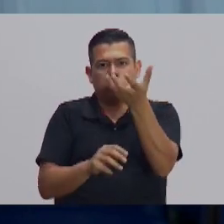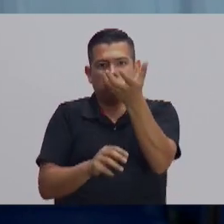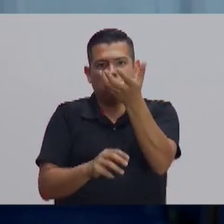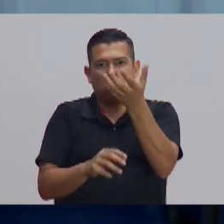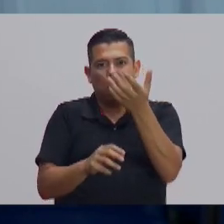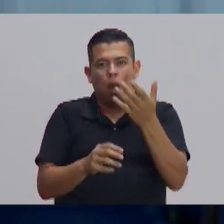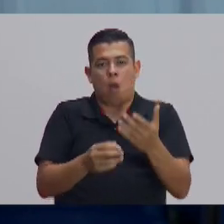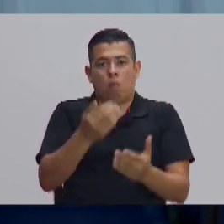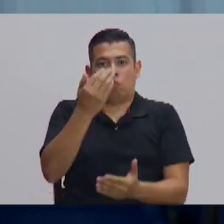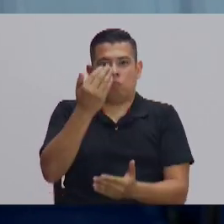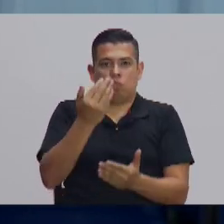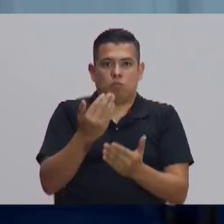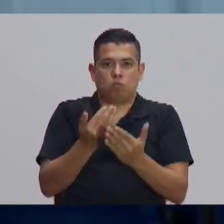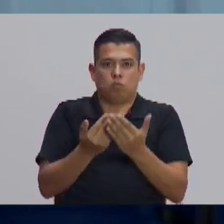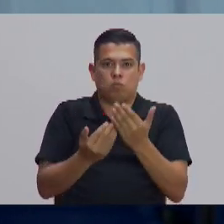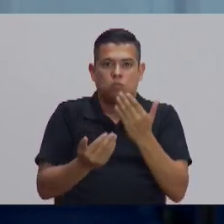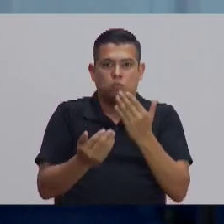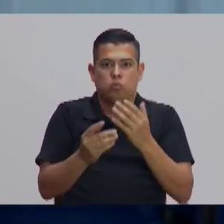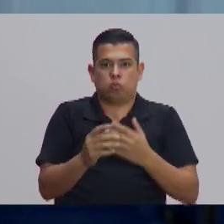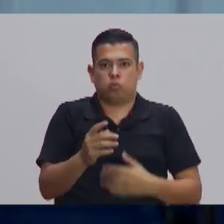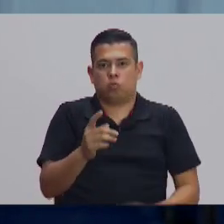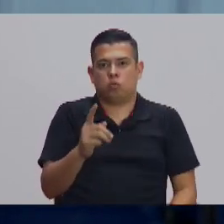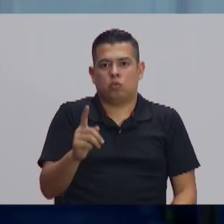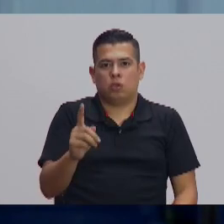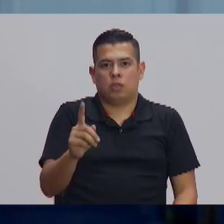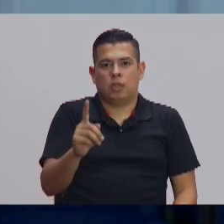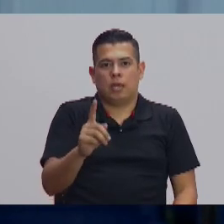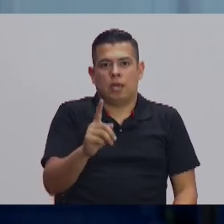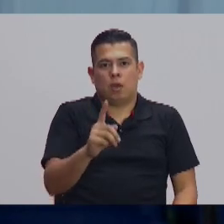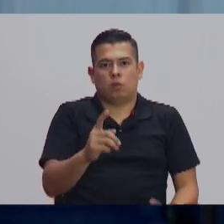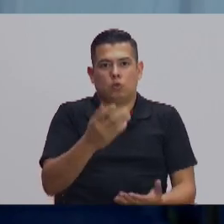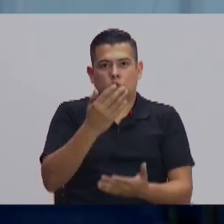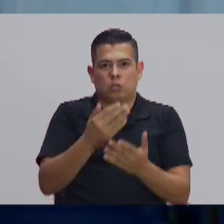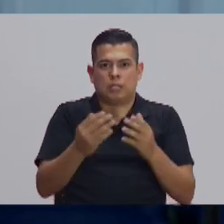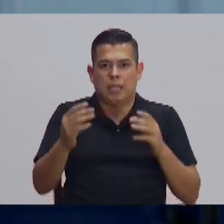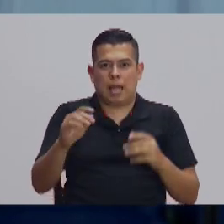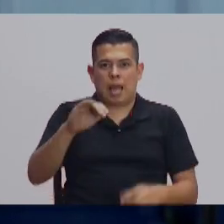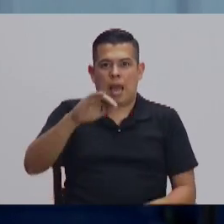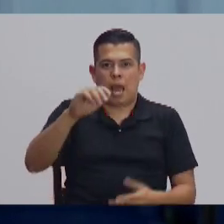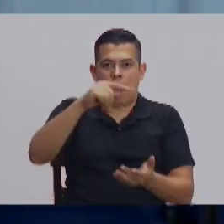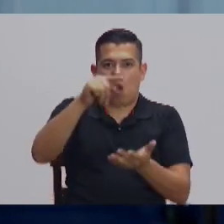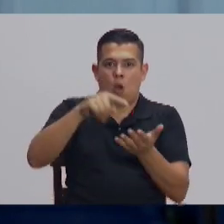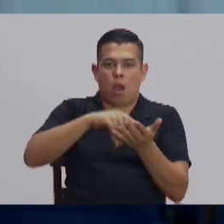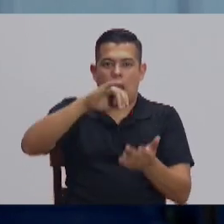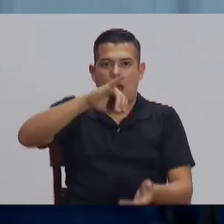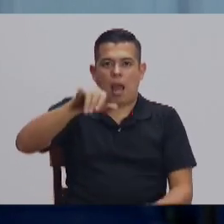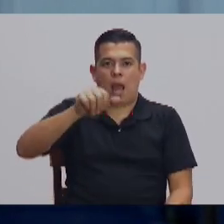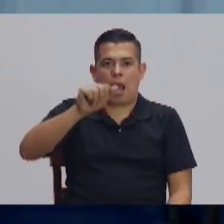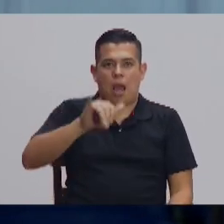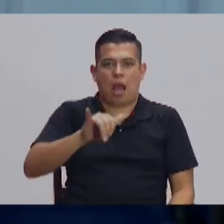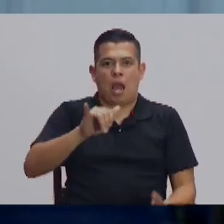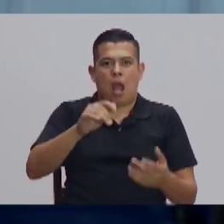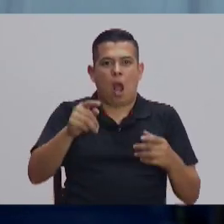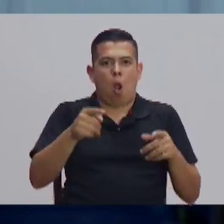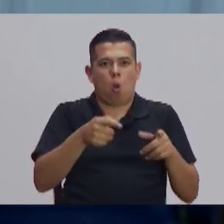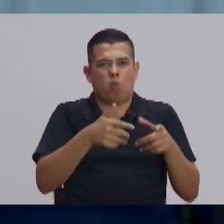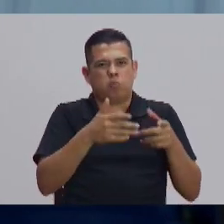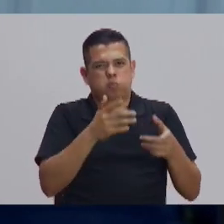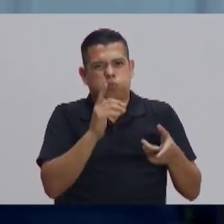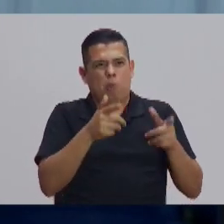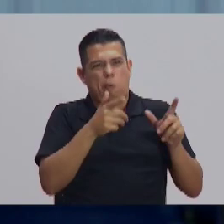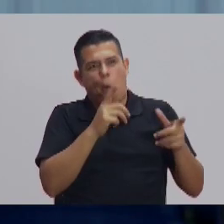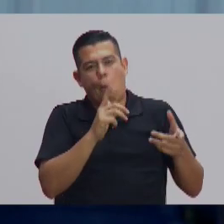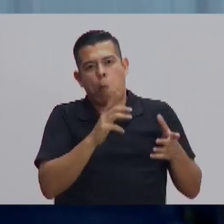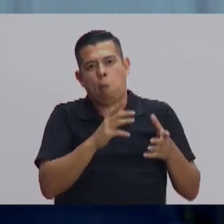huyeron delante de los de hai y los de hai mataron de ellos unos treinta y